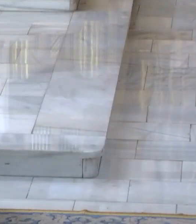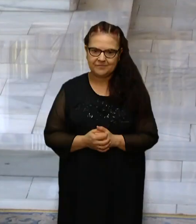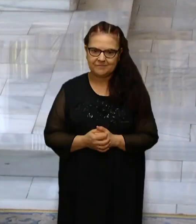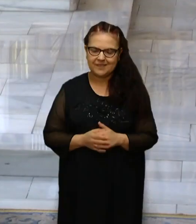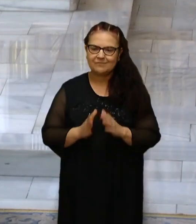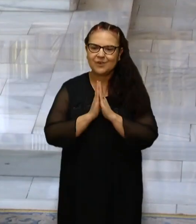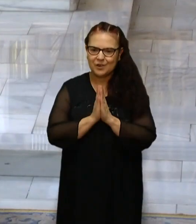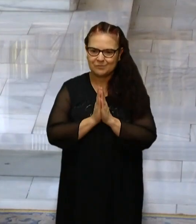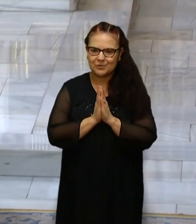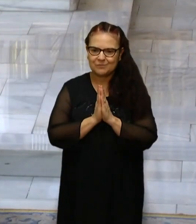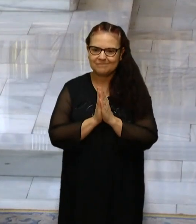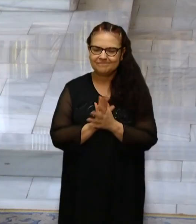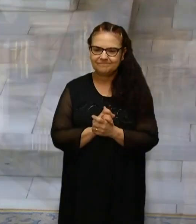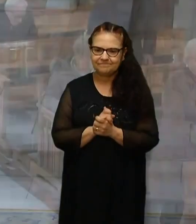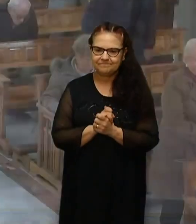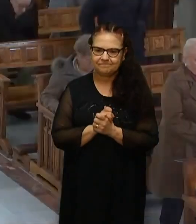Oremos.